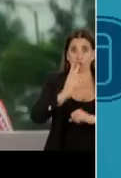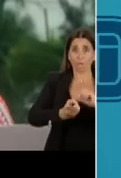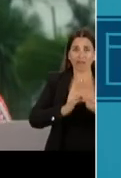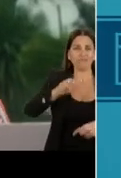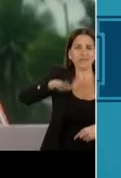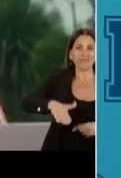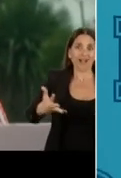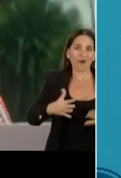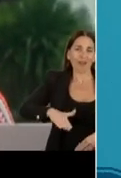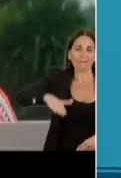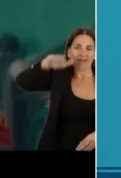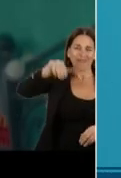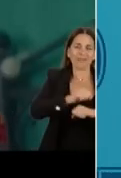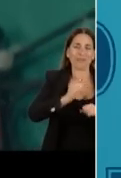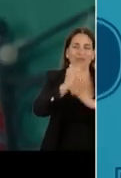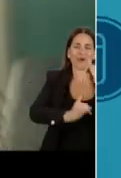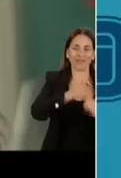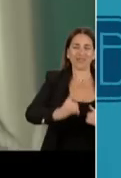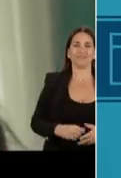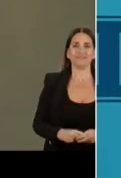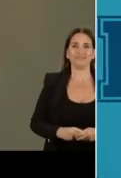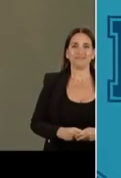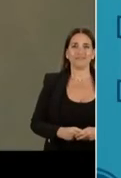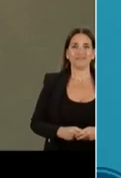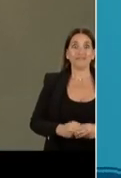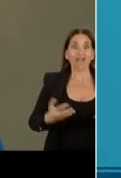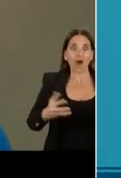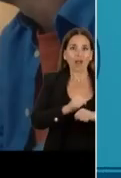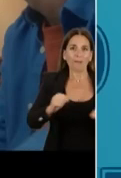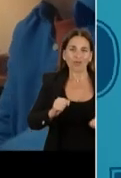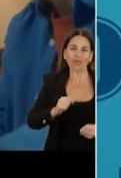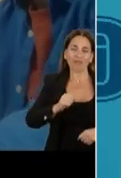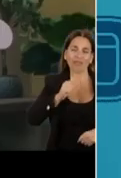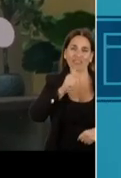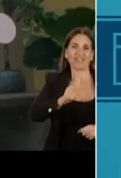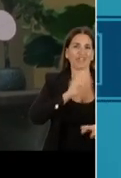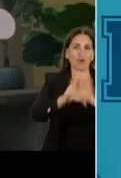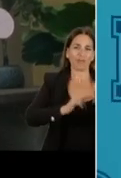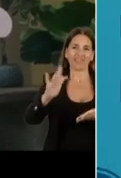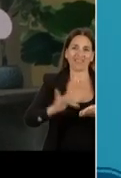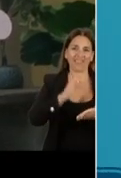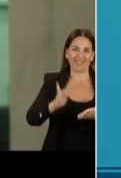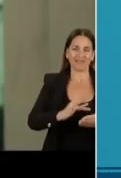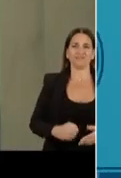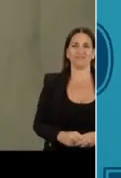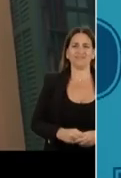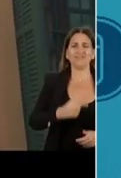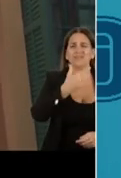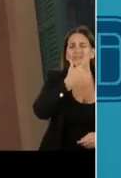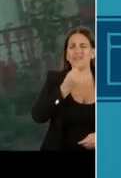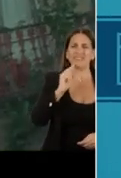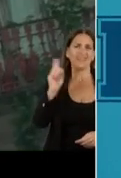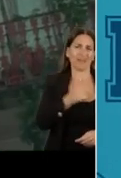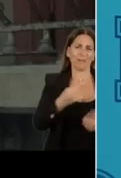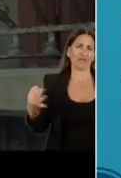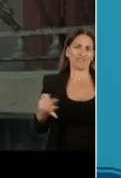son las bases que explican este éxito, más allá de que creo que, por supuesto, los equipos que trabajaron en el censo digital hicieron las cosas bien, en el sentido